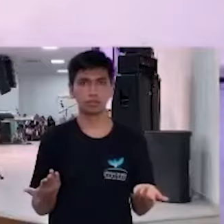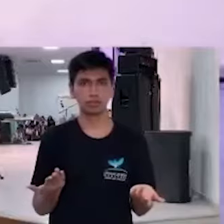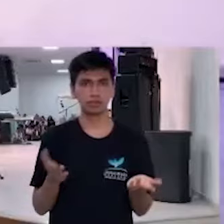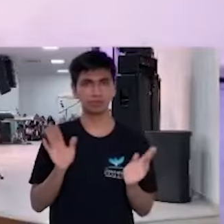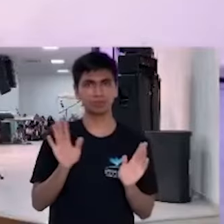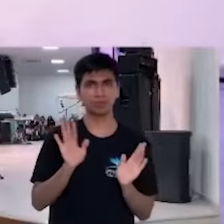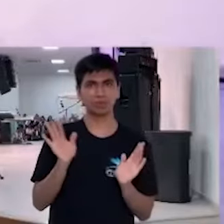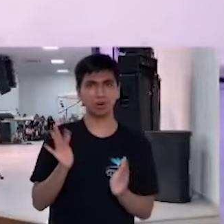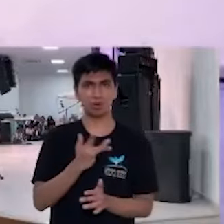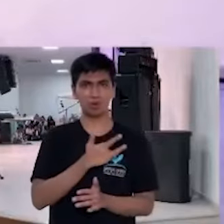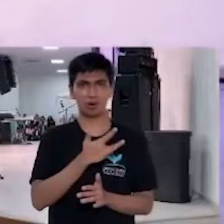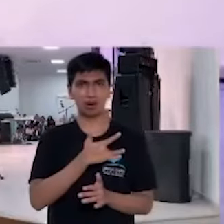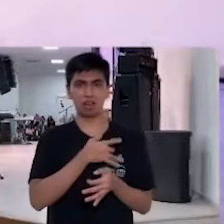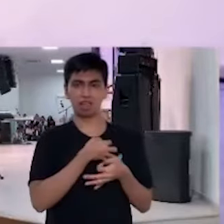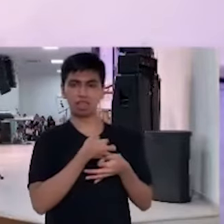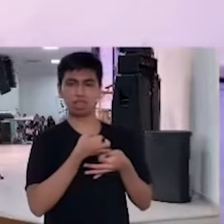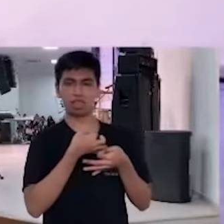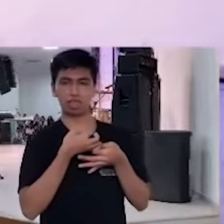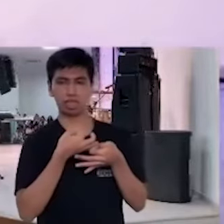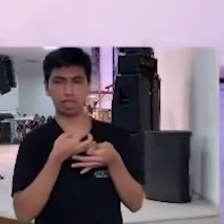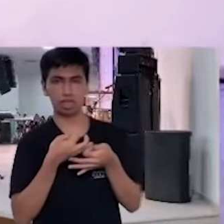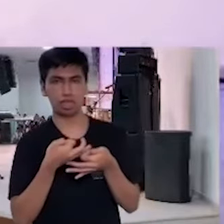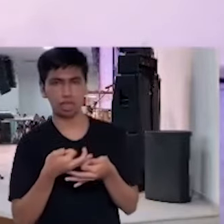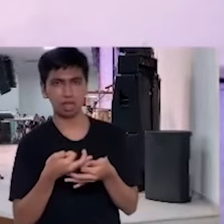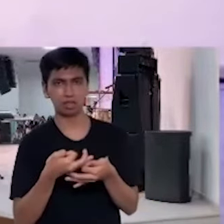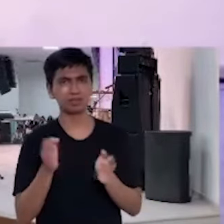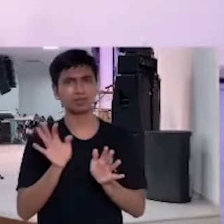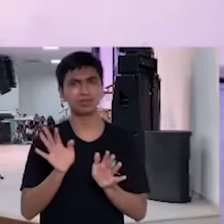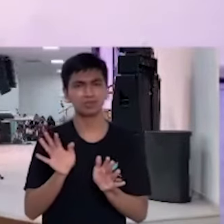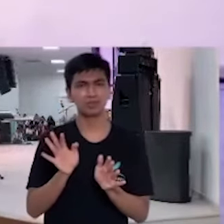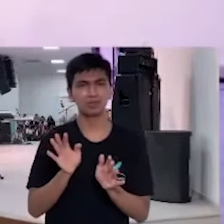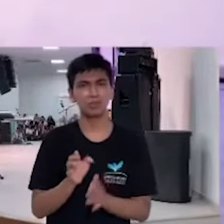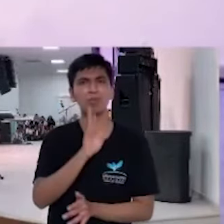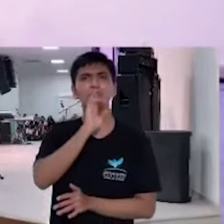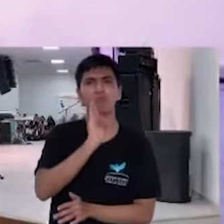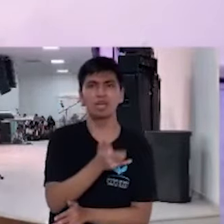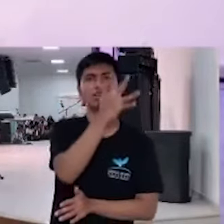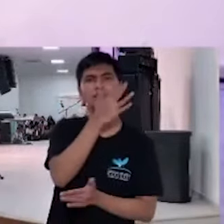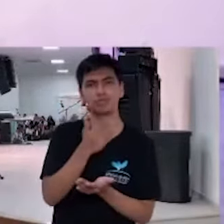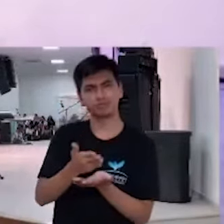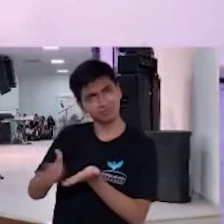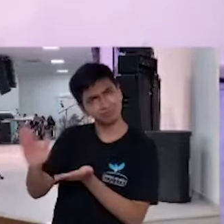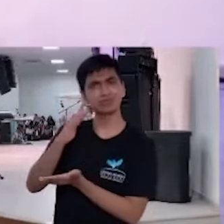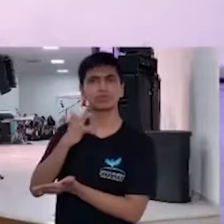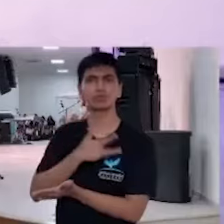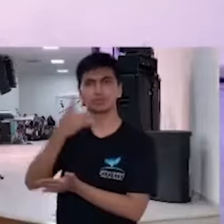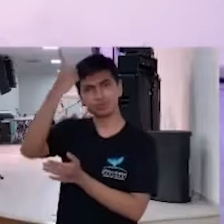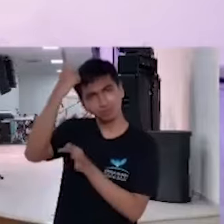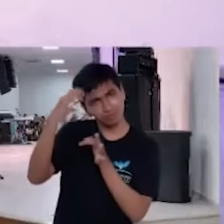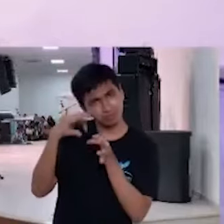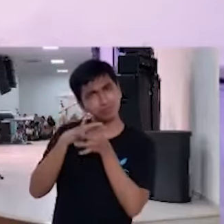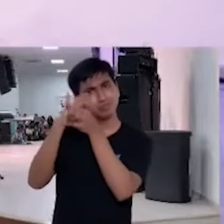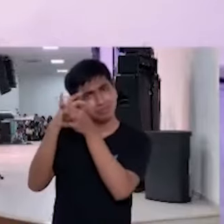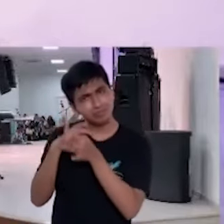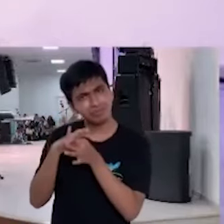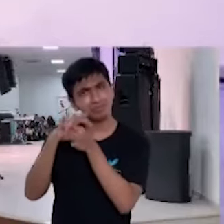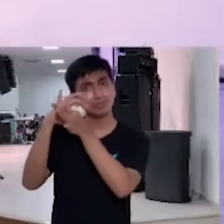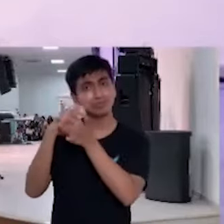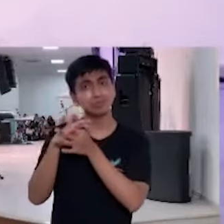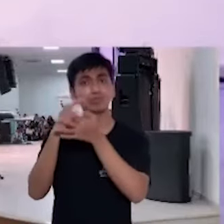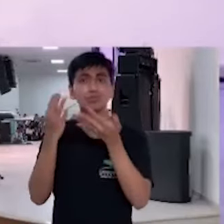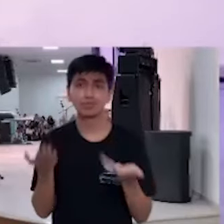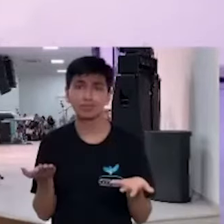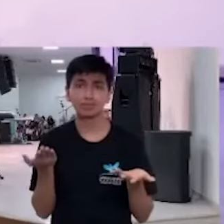tu corazón. Yo te dije que guardaras tu corazón. Yo te dije que no te abrieras, que no tuvieras